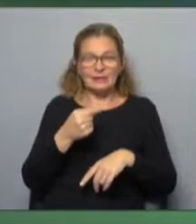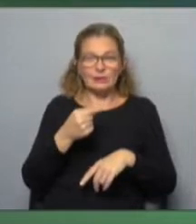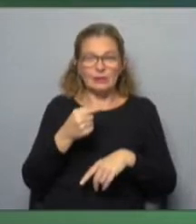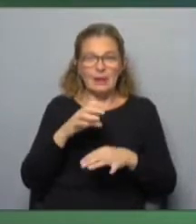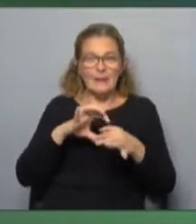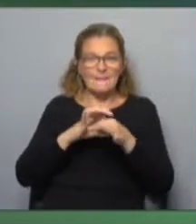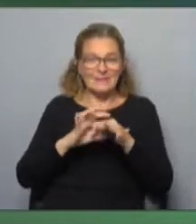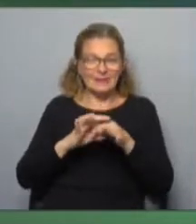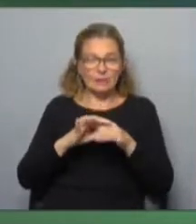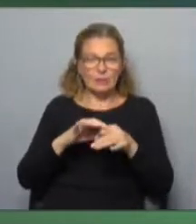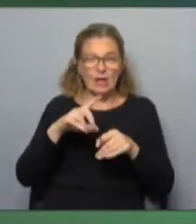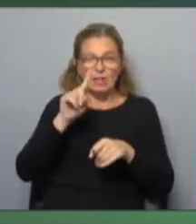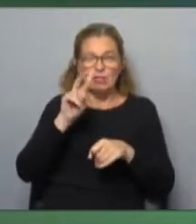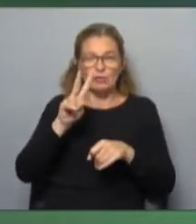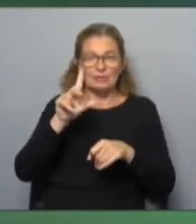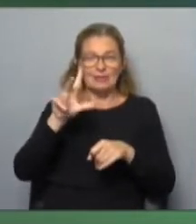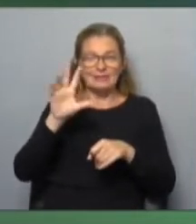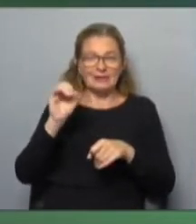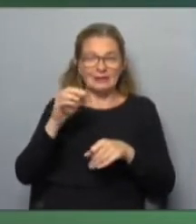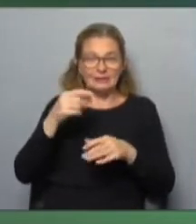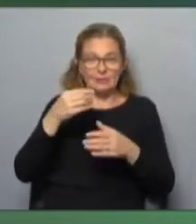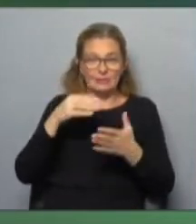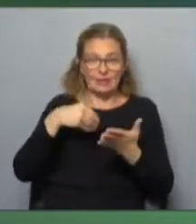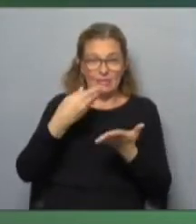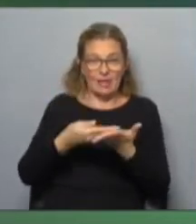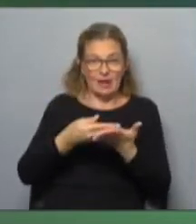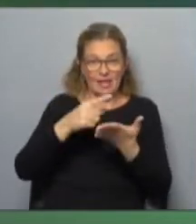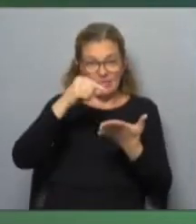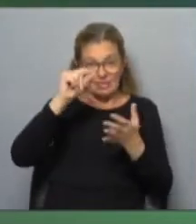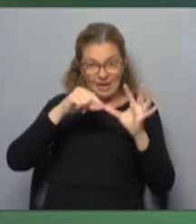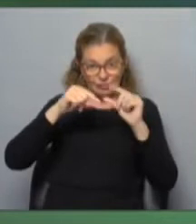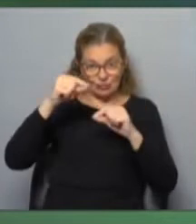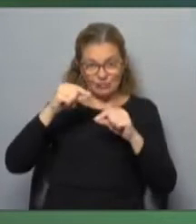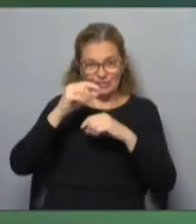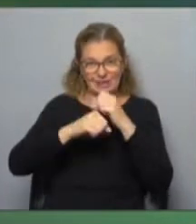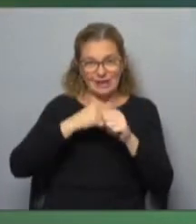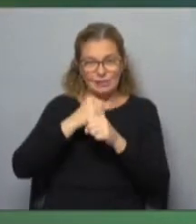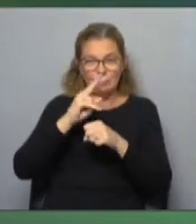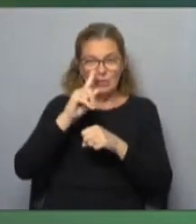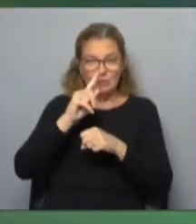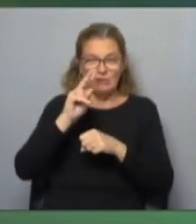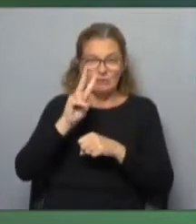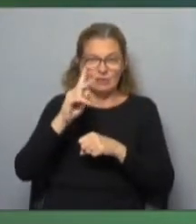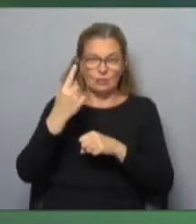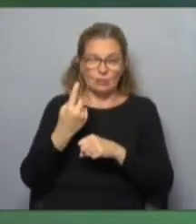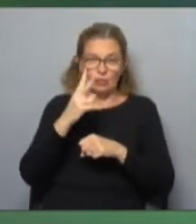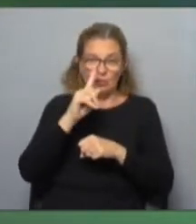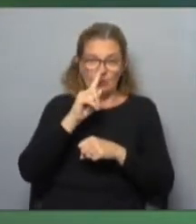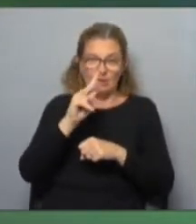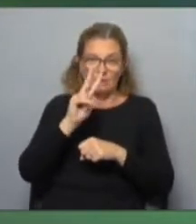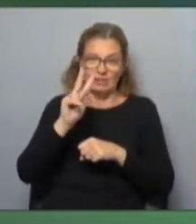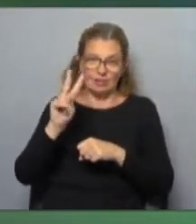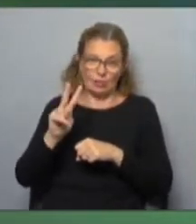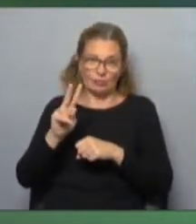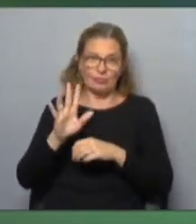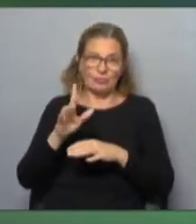miércoles a las 12.30 se presentarán los datos estadísticos de la temporada 2021-2022. Así que habrá nuevas derivaciones de ese